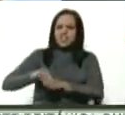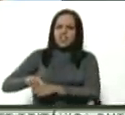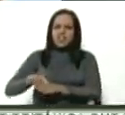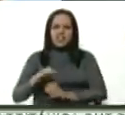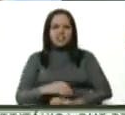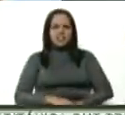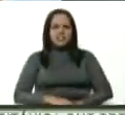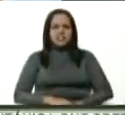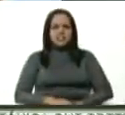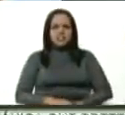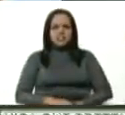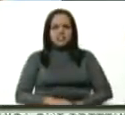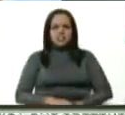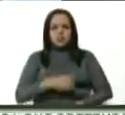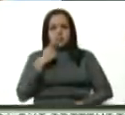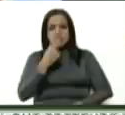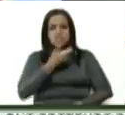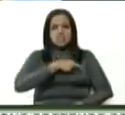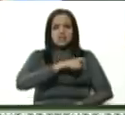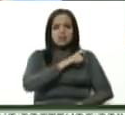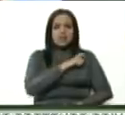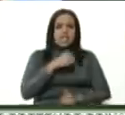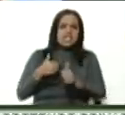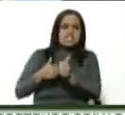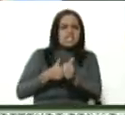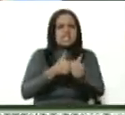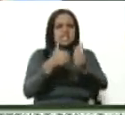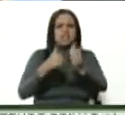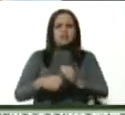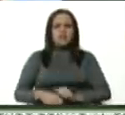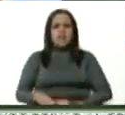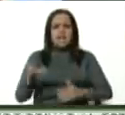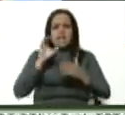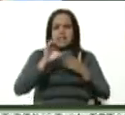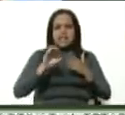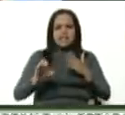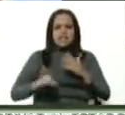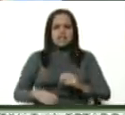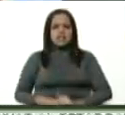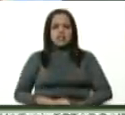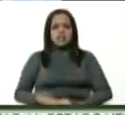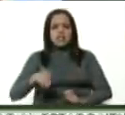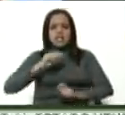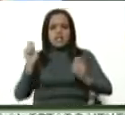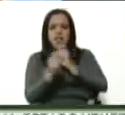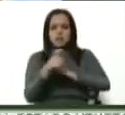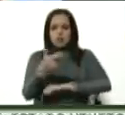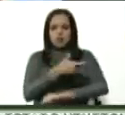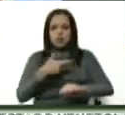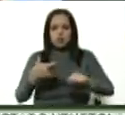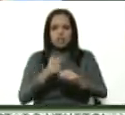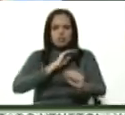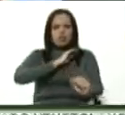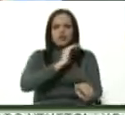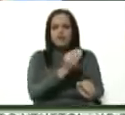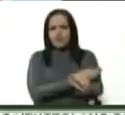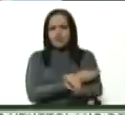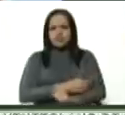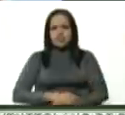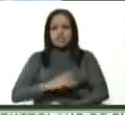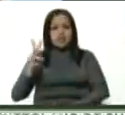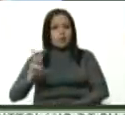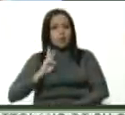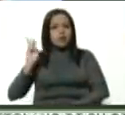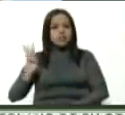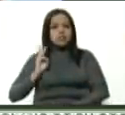hacer, como dirían en España, seguidismo a la estrategia de cambio de gobierno por la fuerza de Washington y